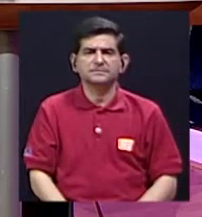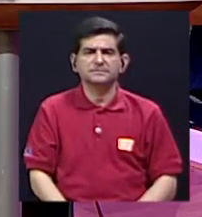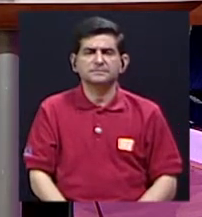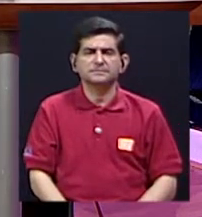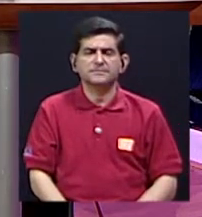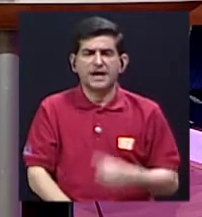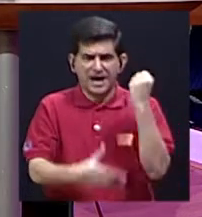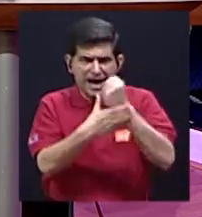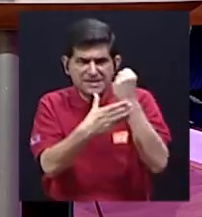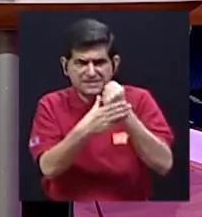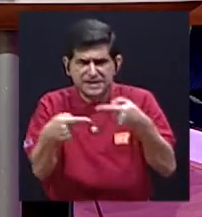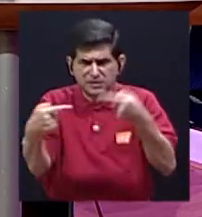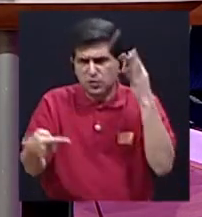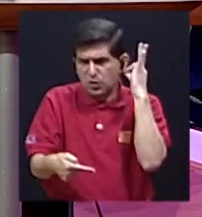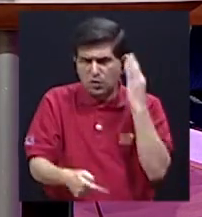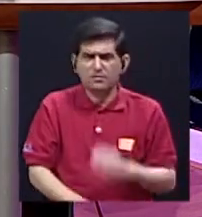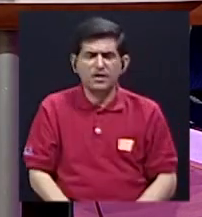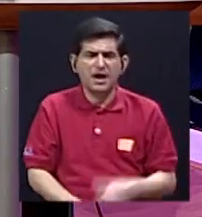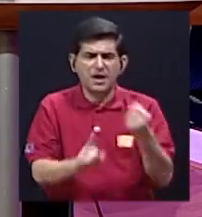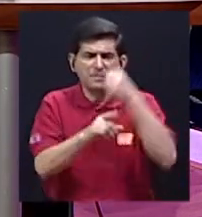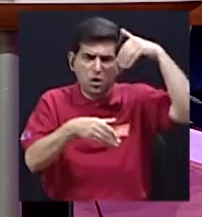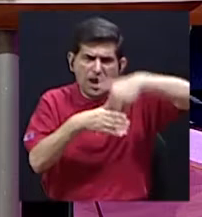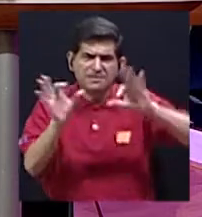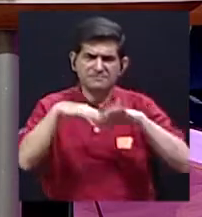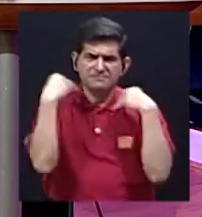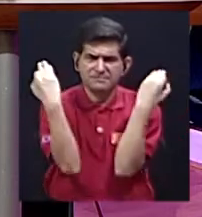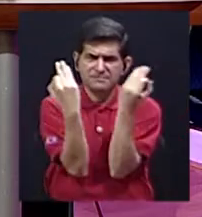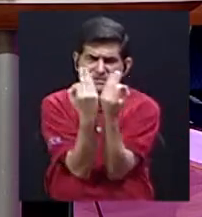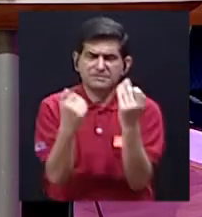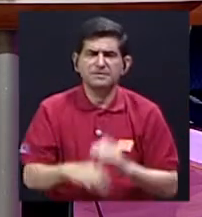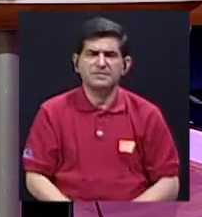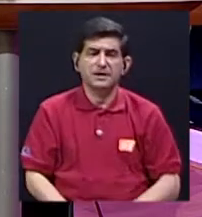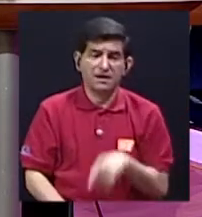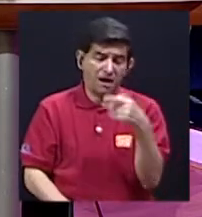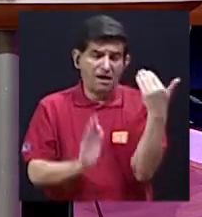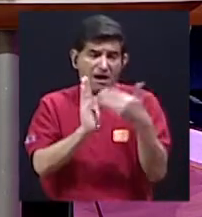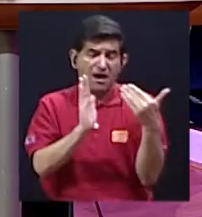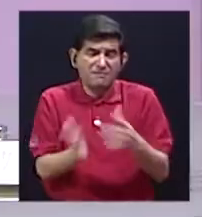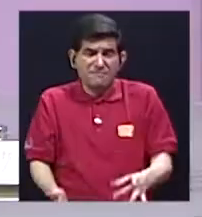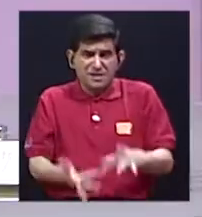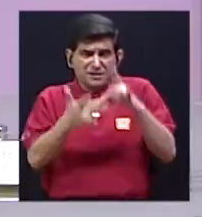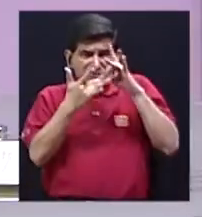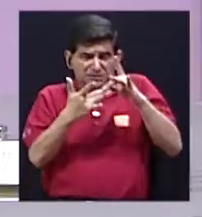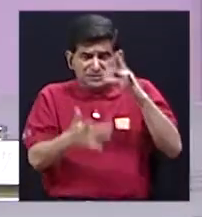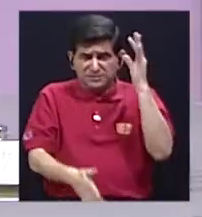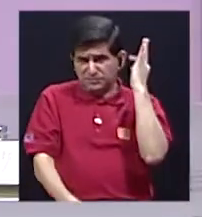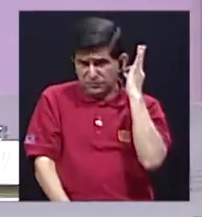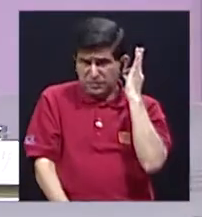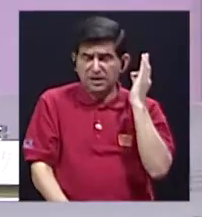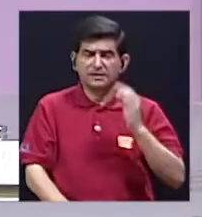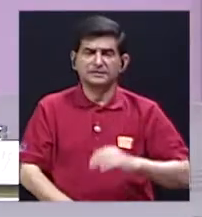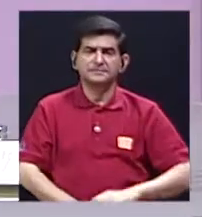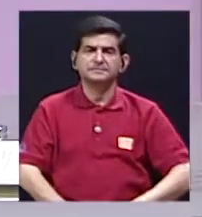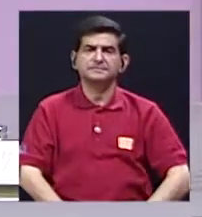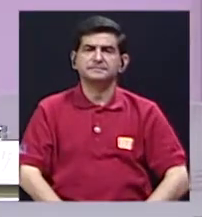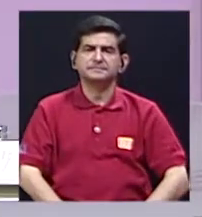el femicidio la violencia intrafamiliar que son las sufren sobre todo las mujeres